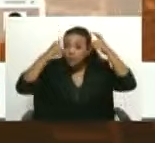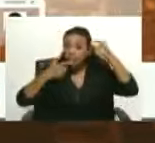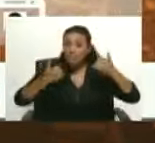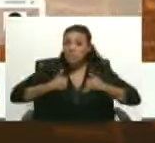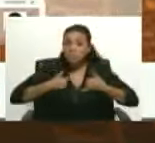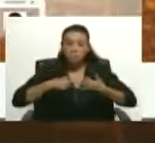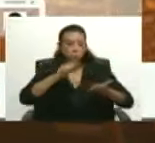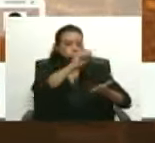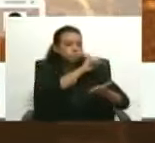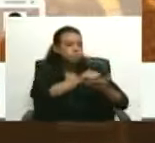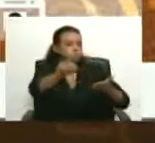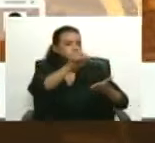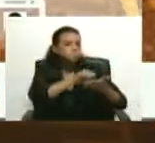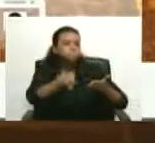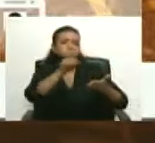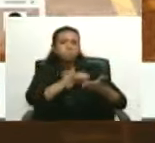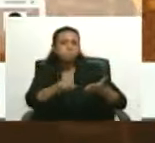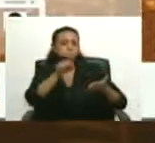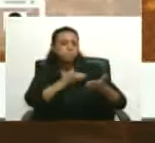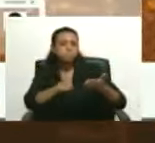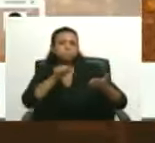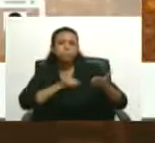hizo.